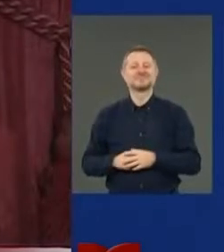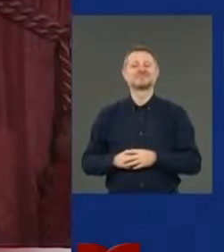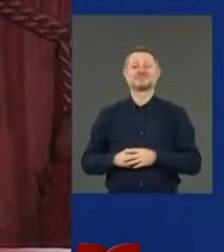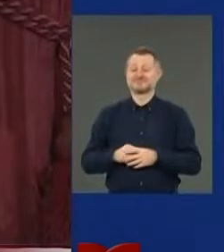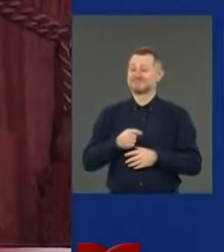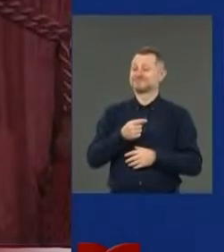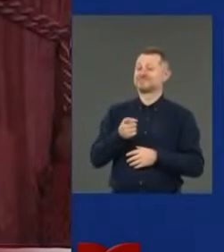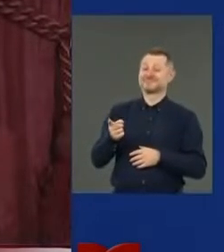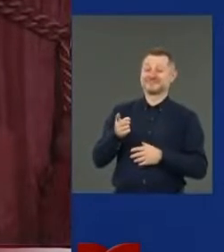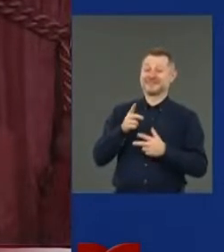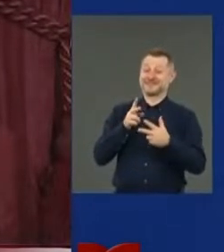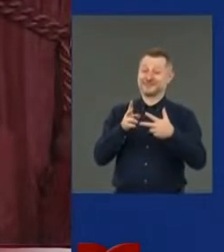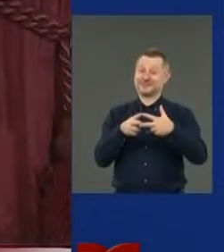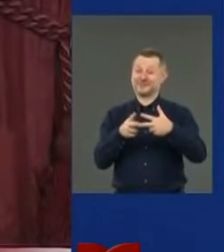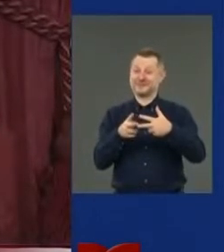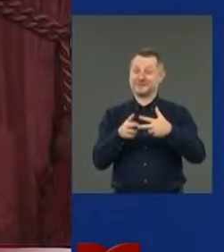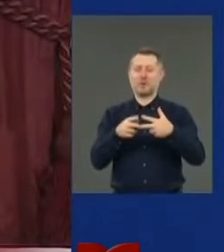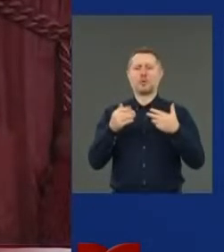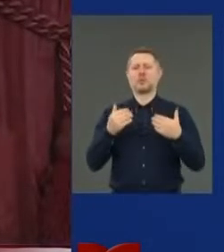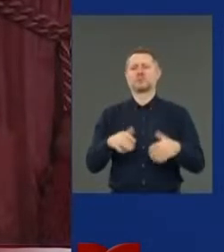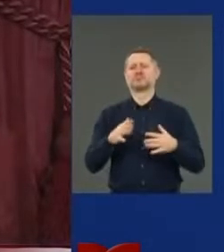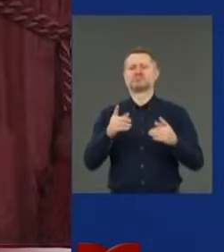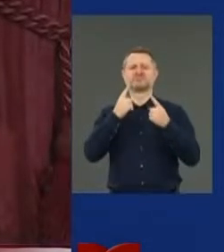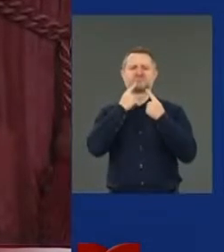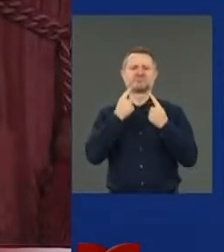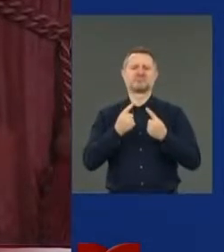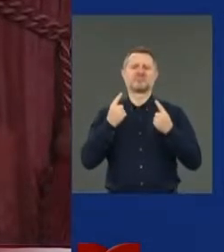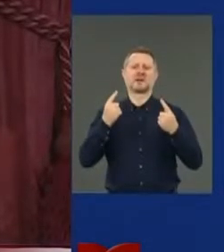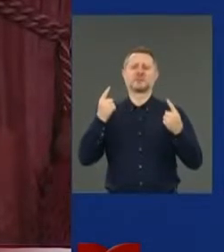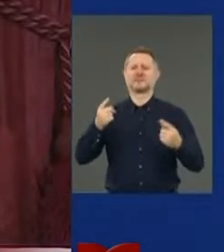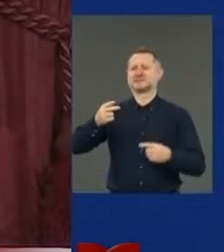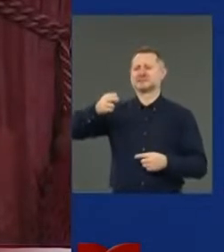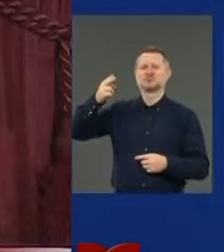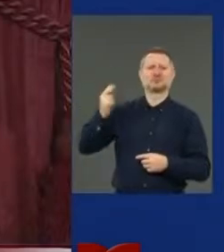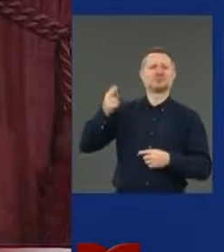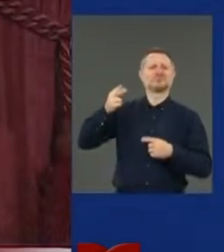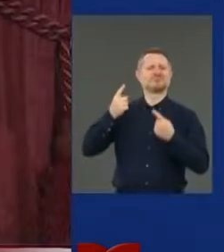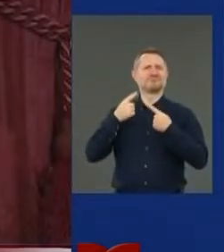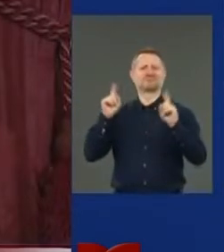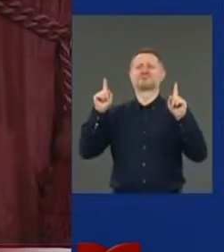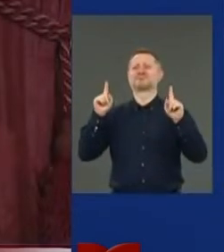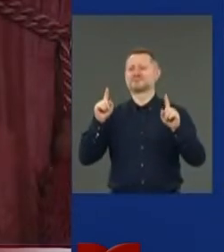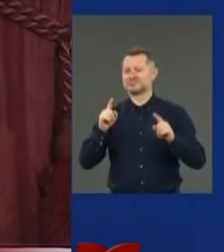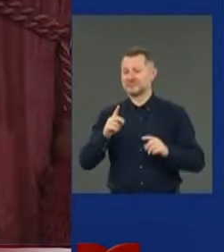y Teddy Roosevelt, que fueron dos gobernadores históricos.